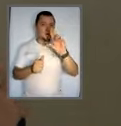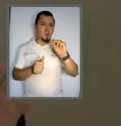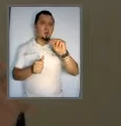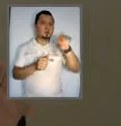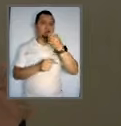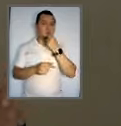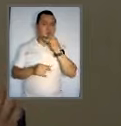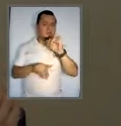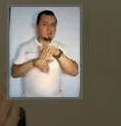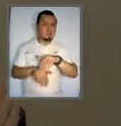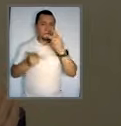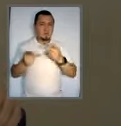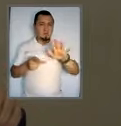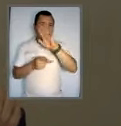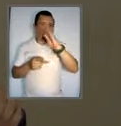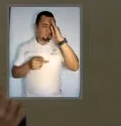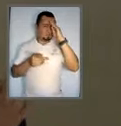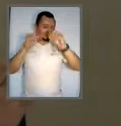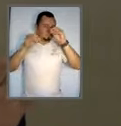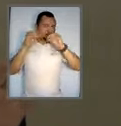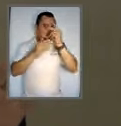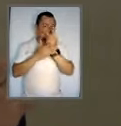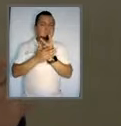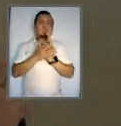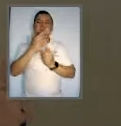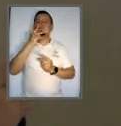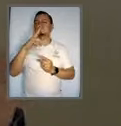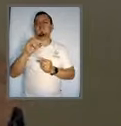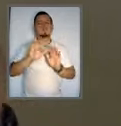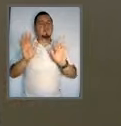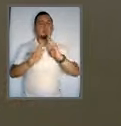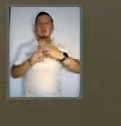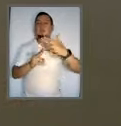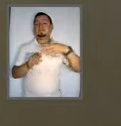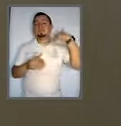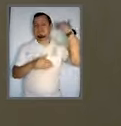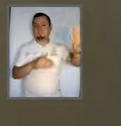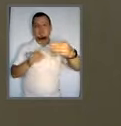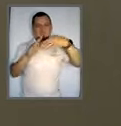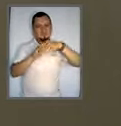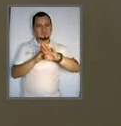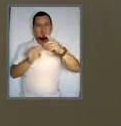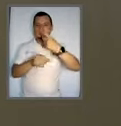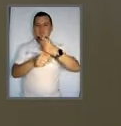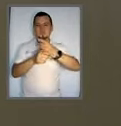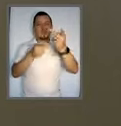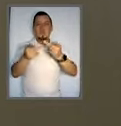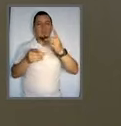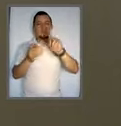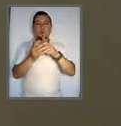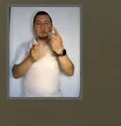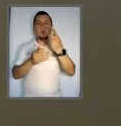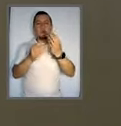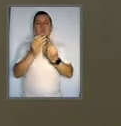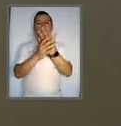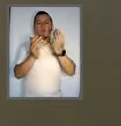ese sentido tiene que recibir una consideración especial. Pero sin embargo tiene una gran variedad de